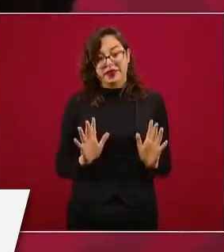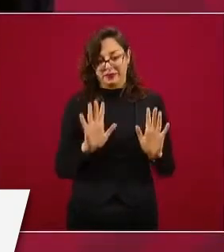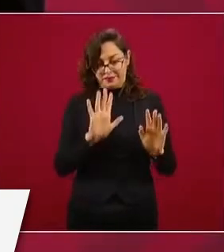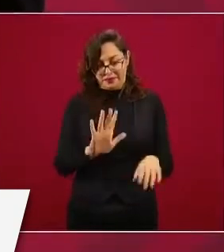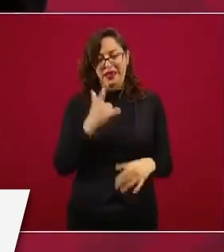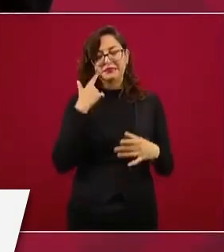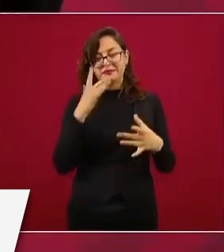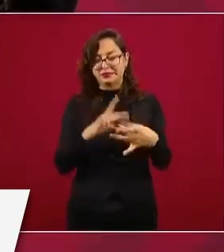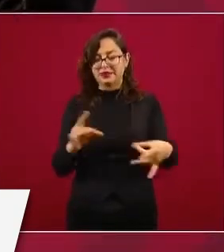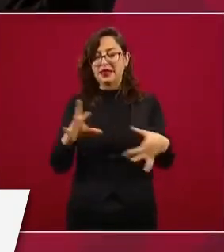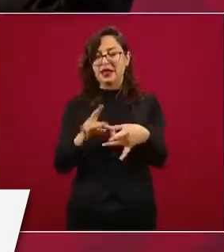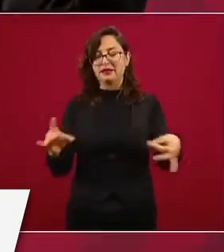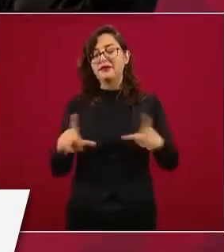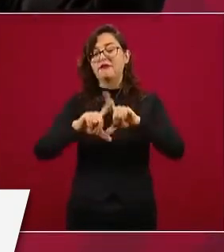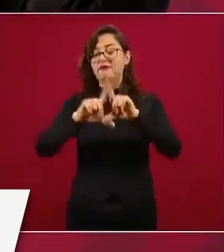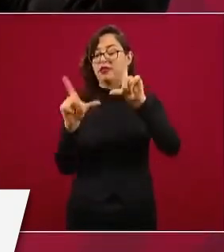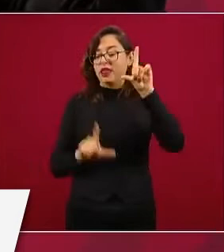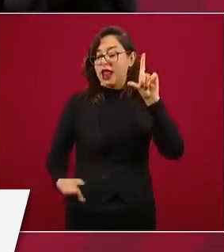recauda